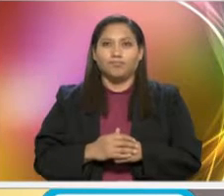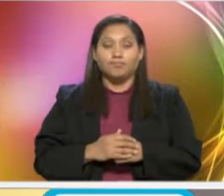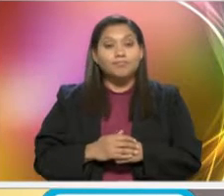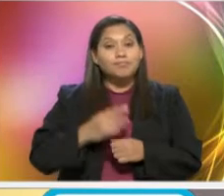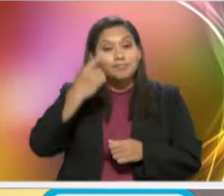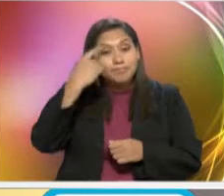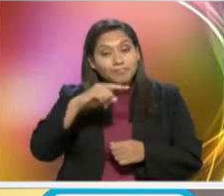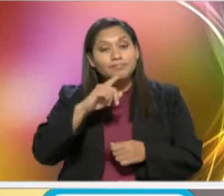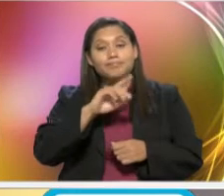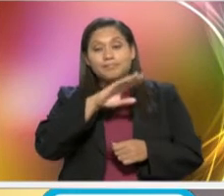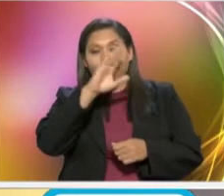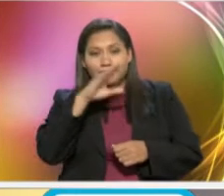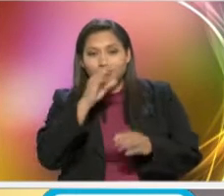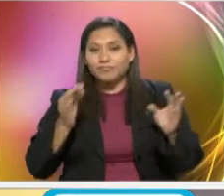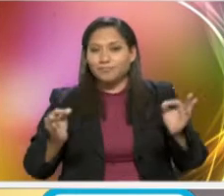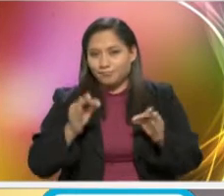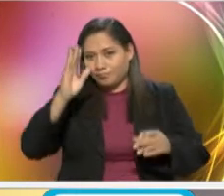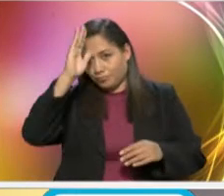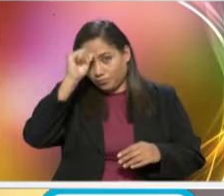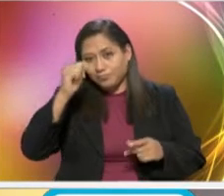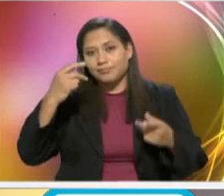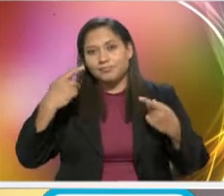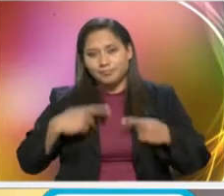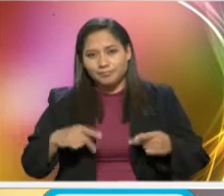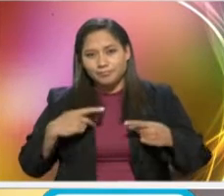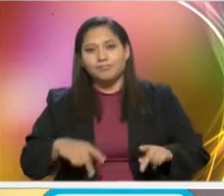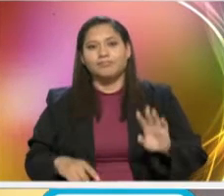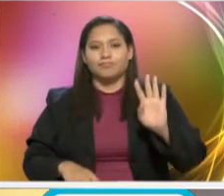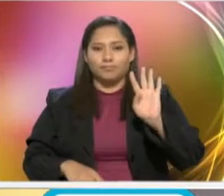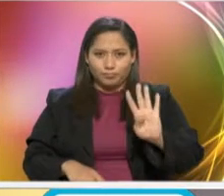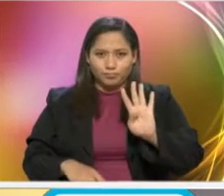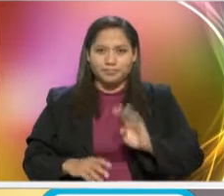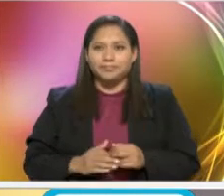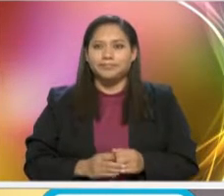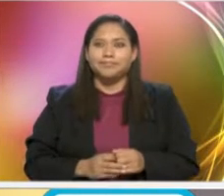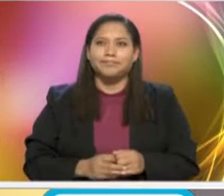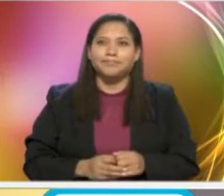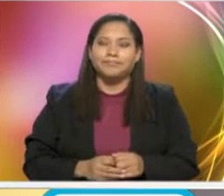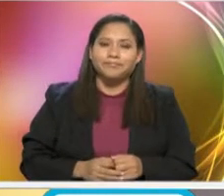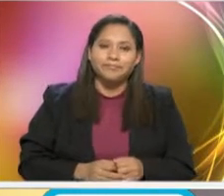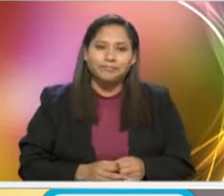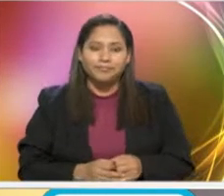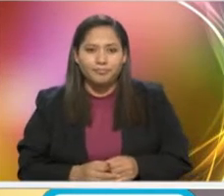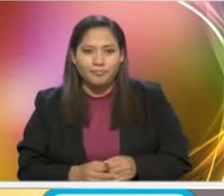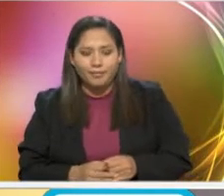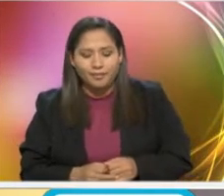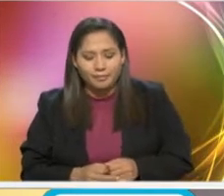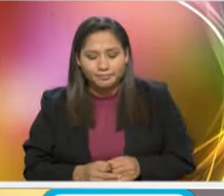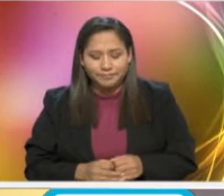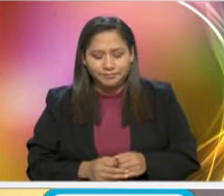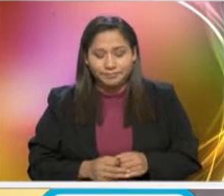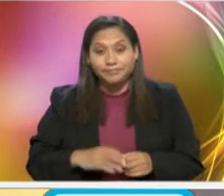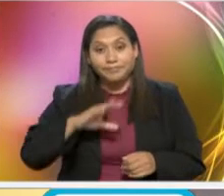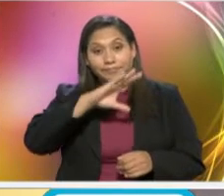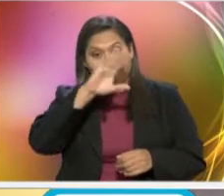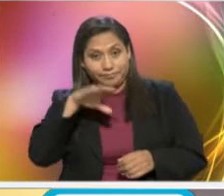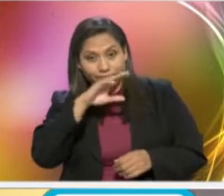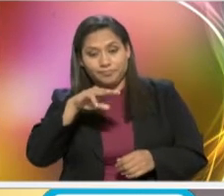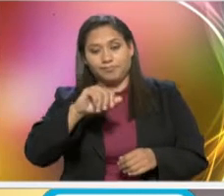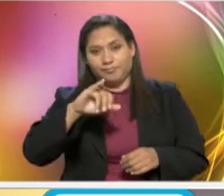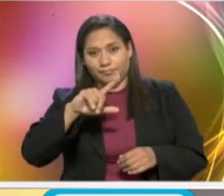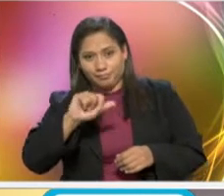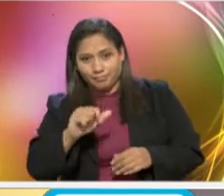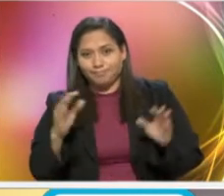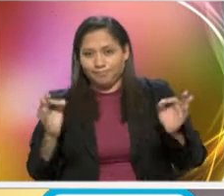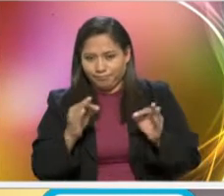Para este mousse de mango frío, recuerde la porción considerada para 4 personas. Usted va a necesitar 2 tazas de mango de